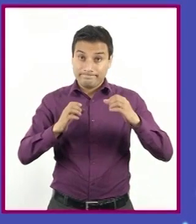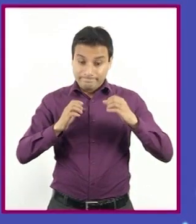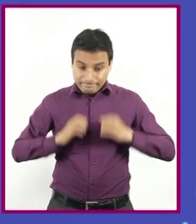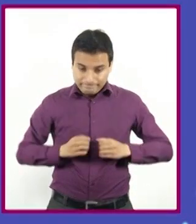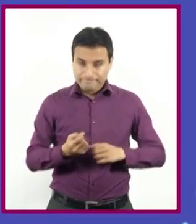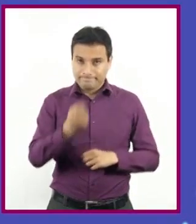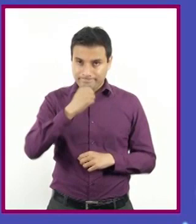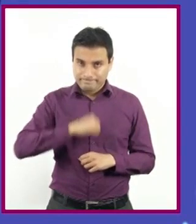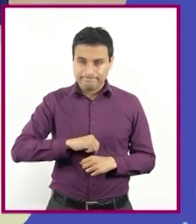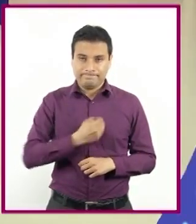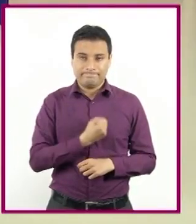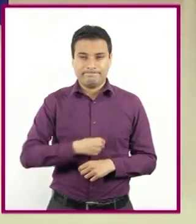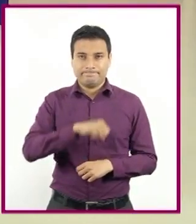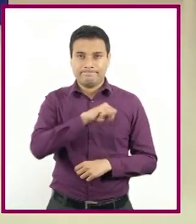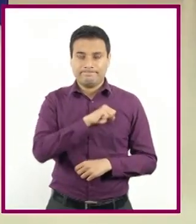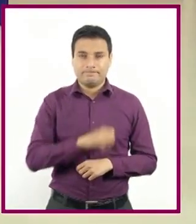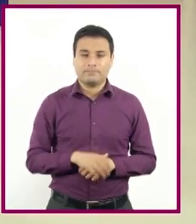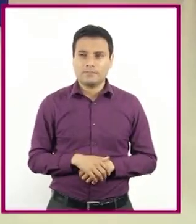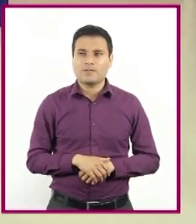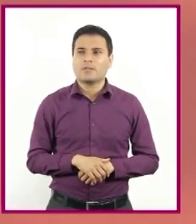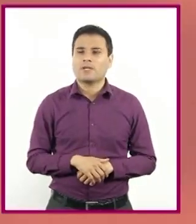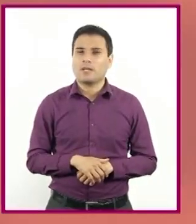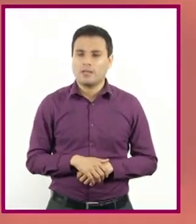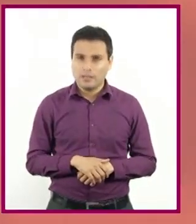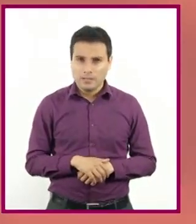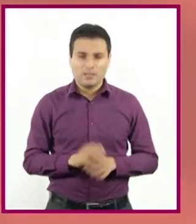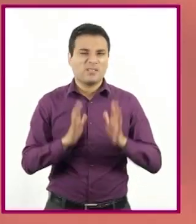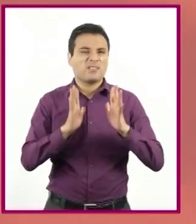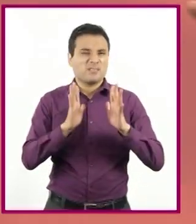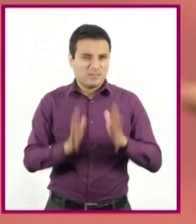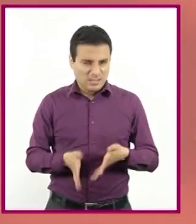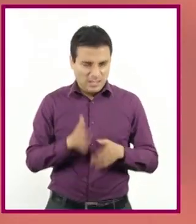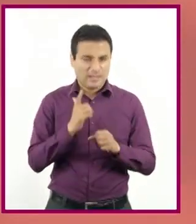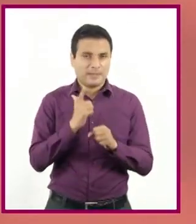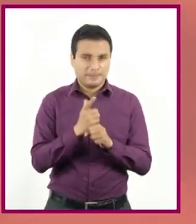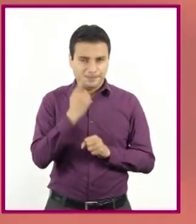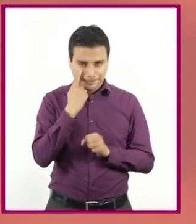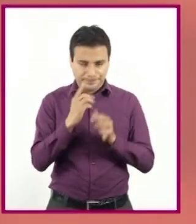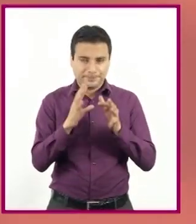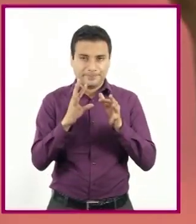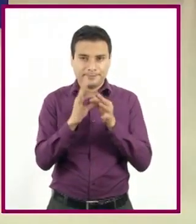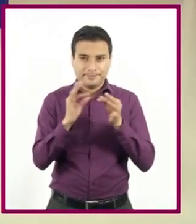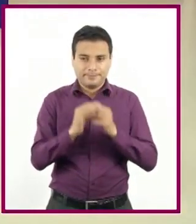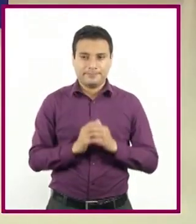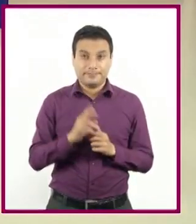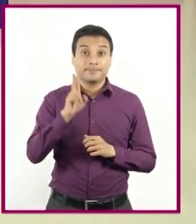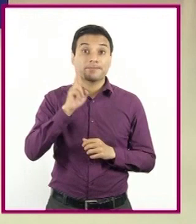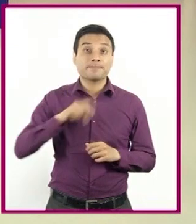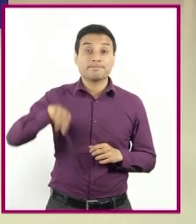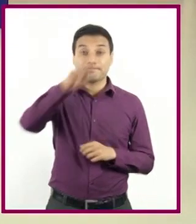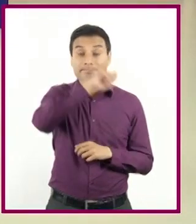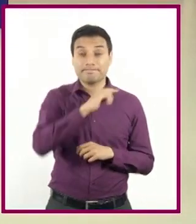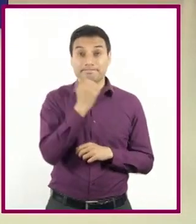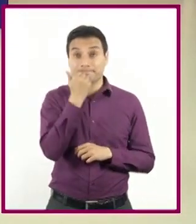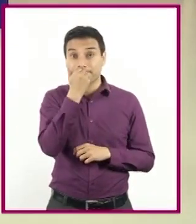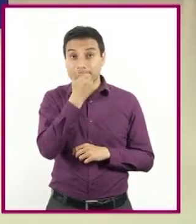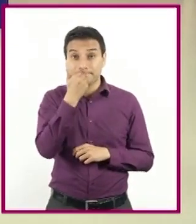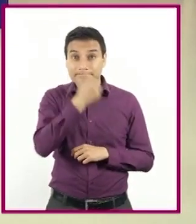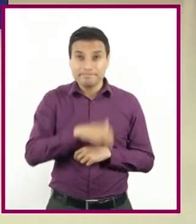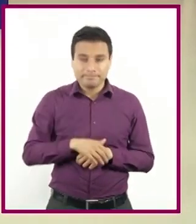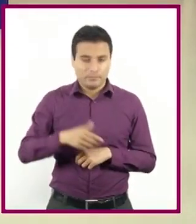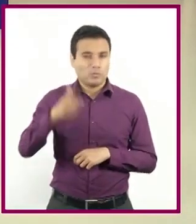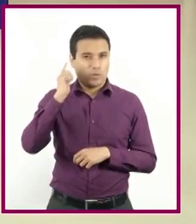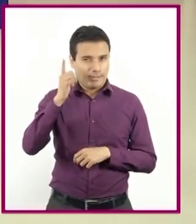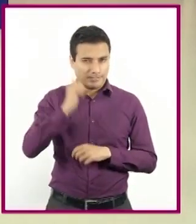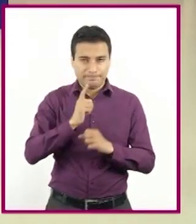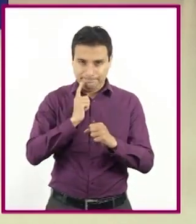sanos. Profesor, creo que las pude identificar. ¡Excelente! Espero que los alumnos que nos ven de igual